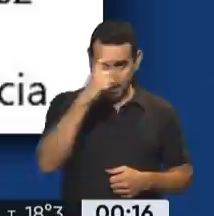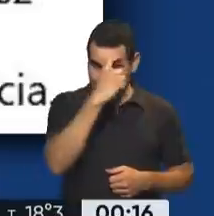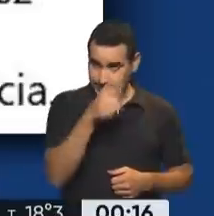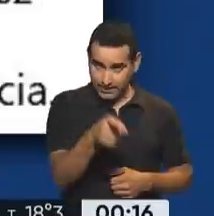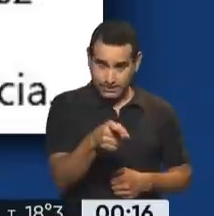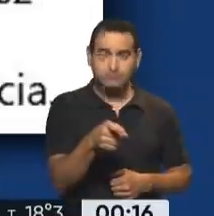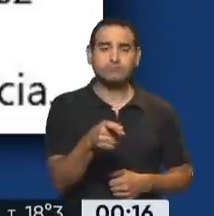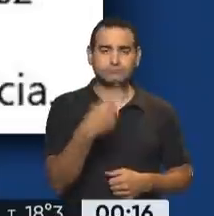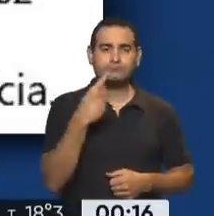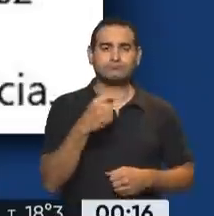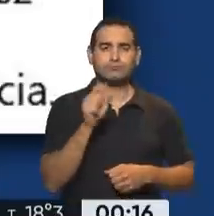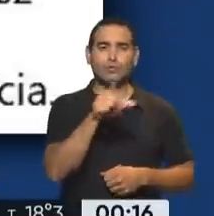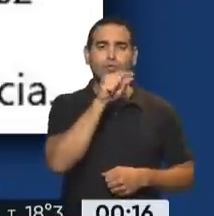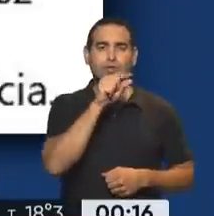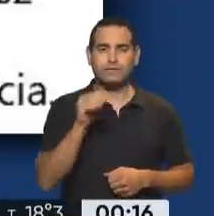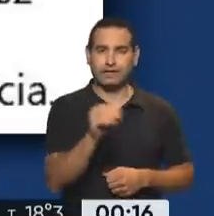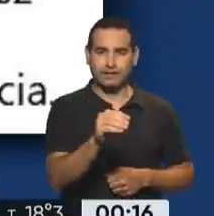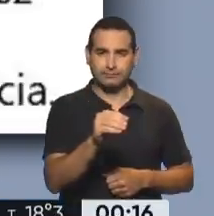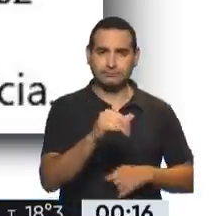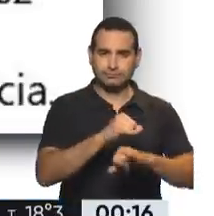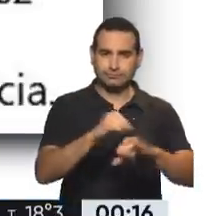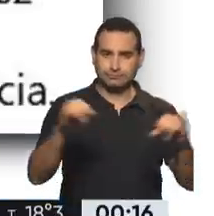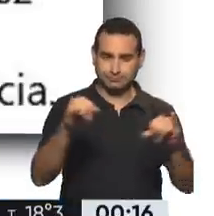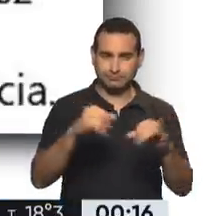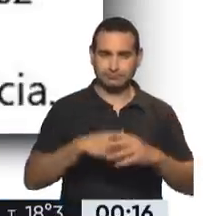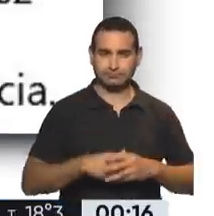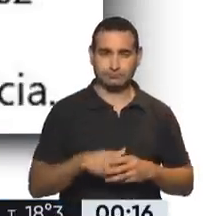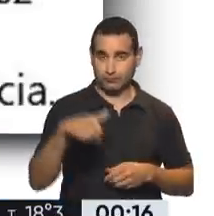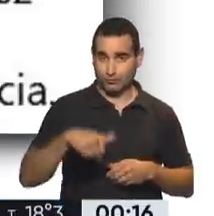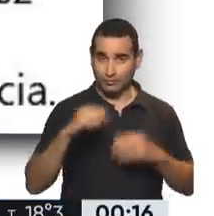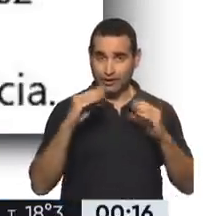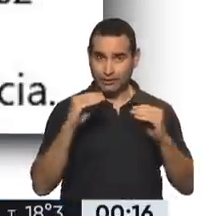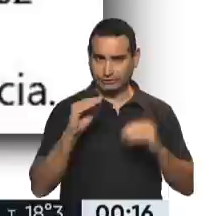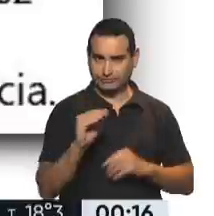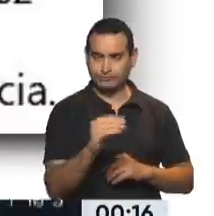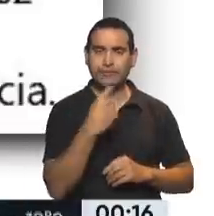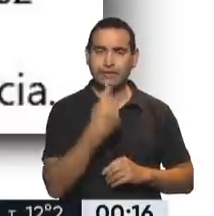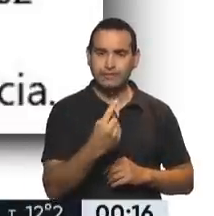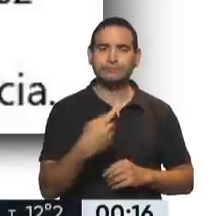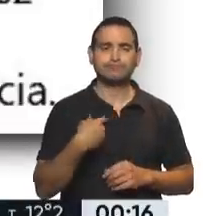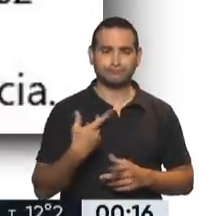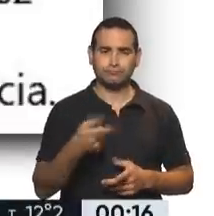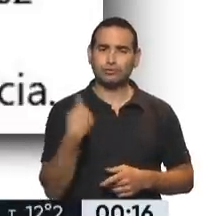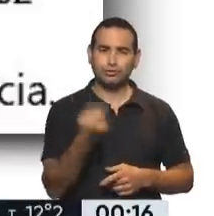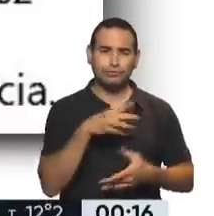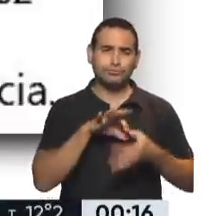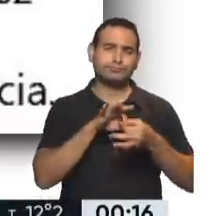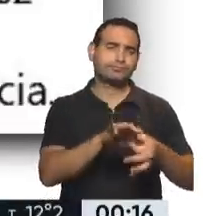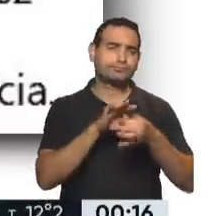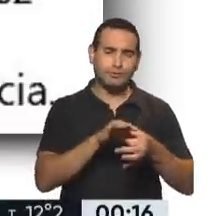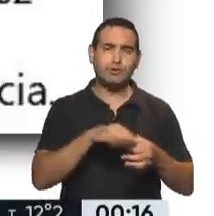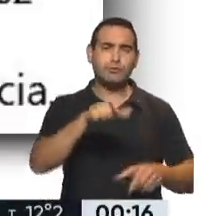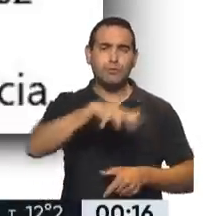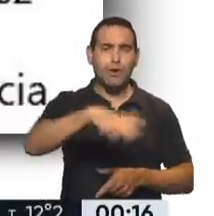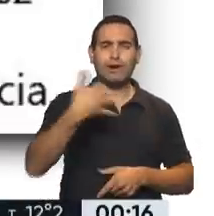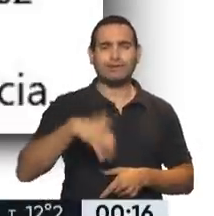parte dio a conocer este tuit en la noche de hoy, en el cual dice: ratificamos nuestros lazos de hermandad con el pueblo